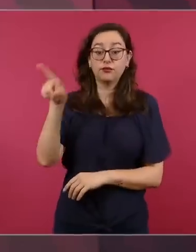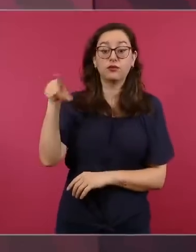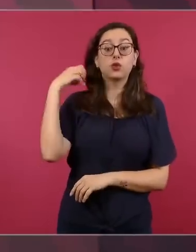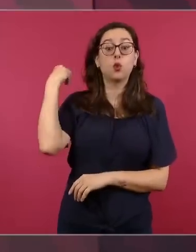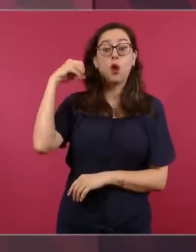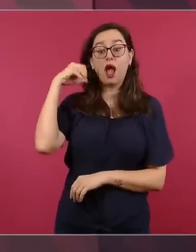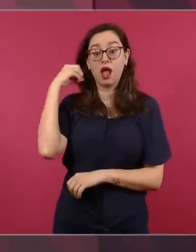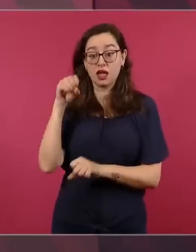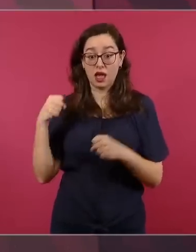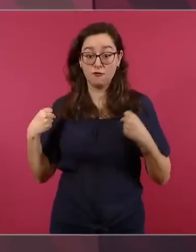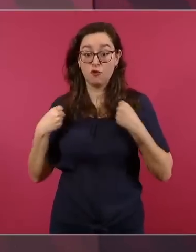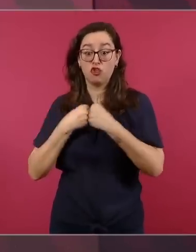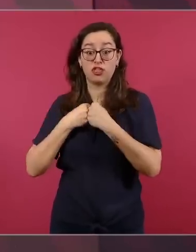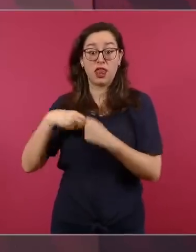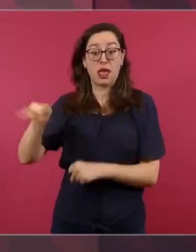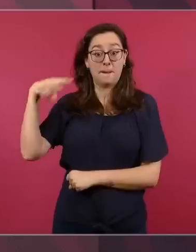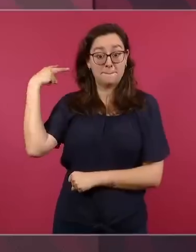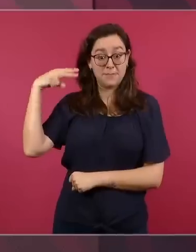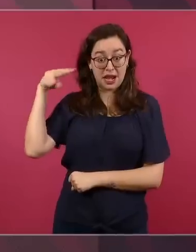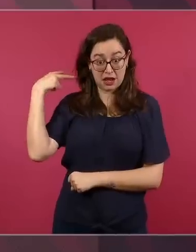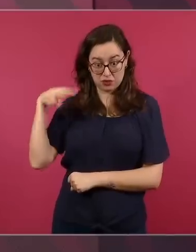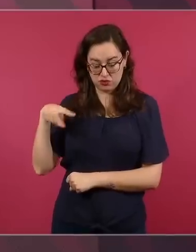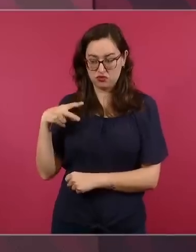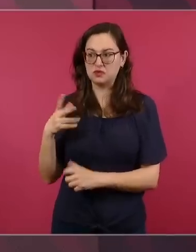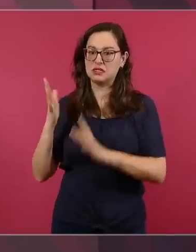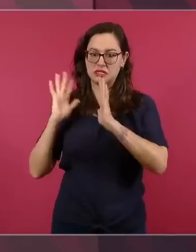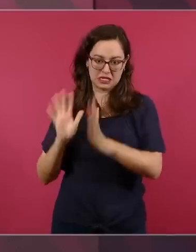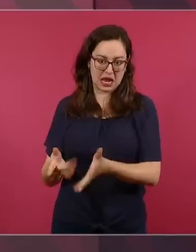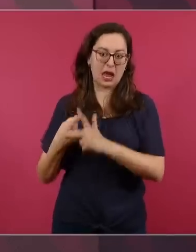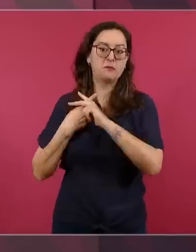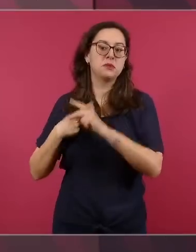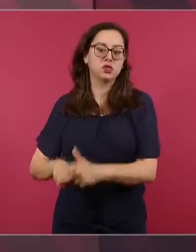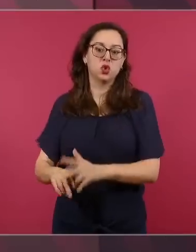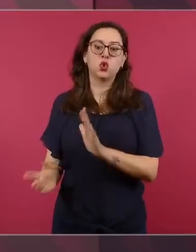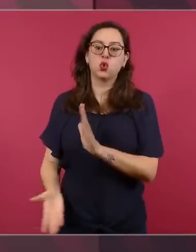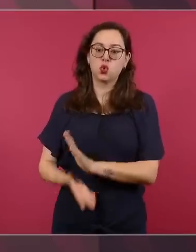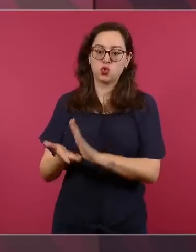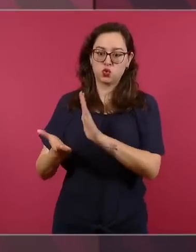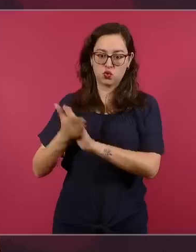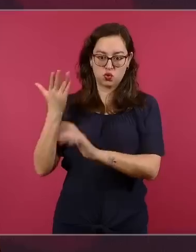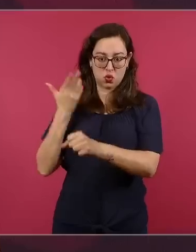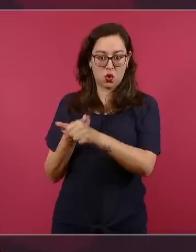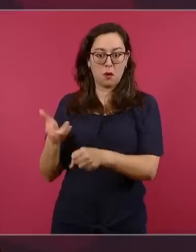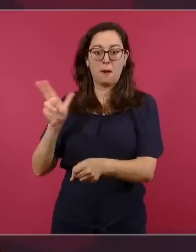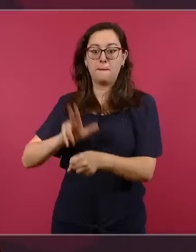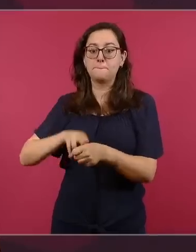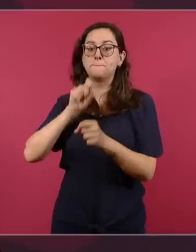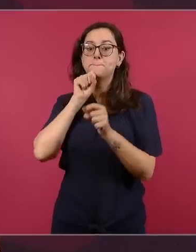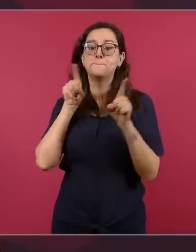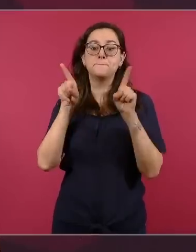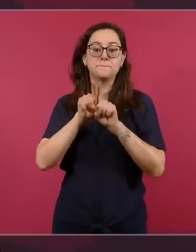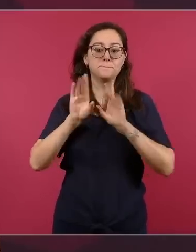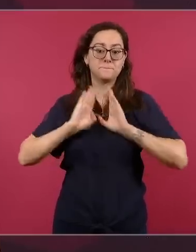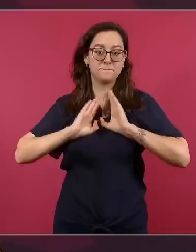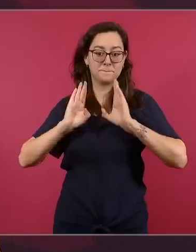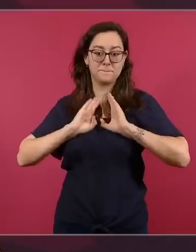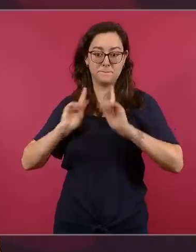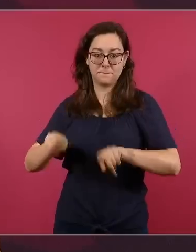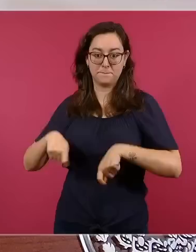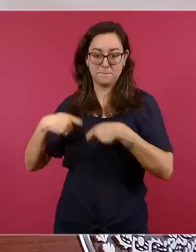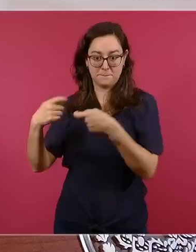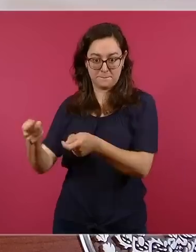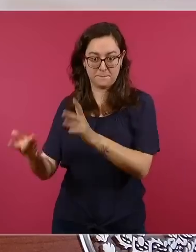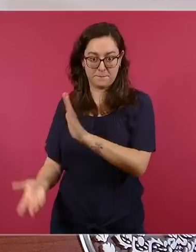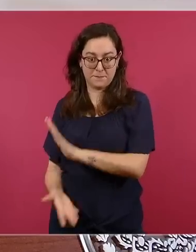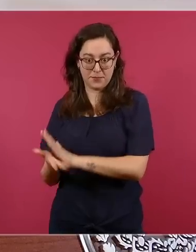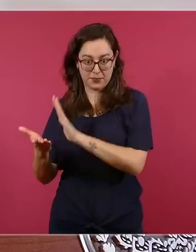Papaloapan, que hace mucha falta, también a cargo de los ingenieros militares, y otro en la montaña